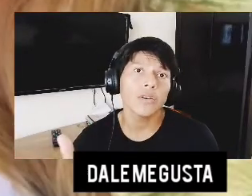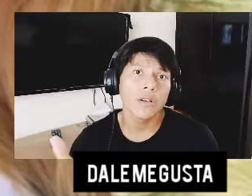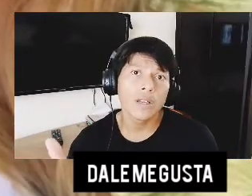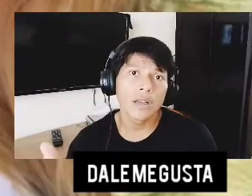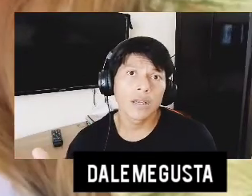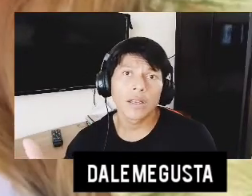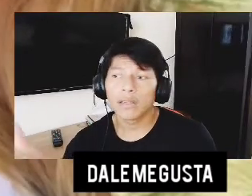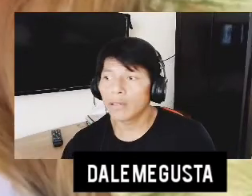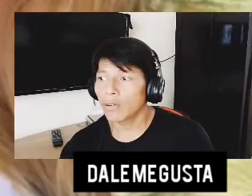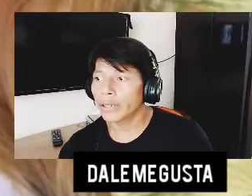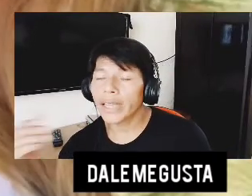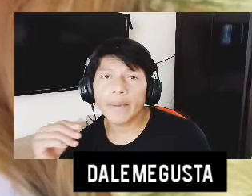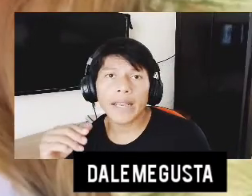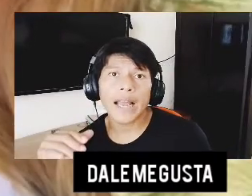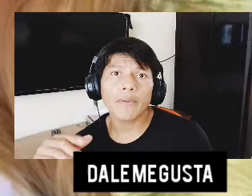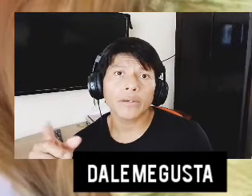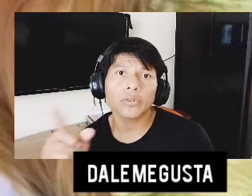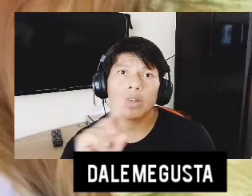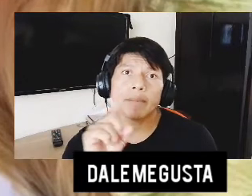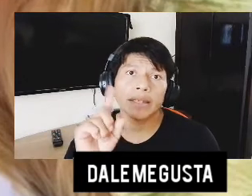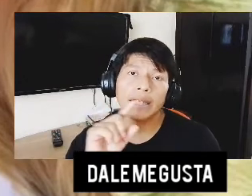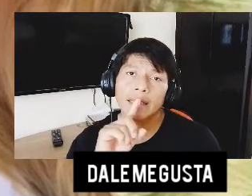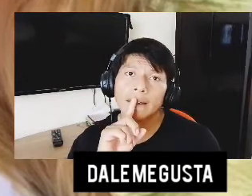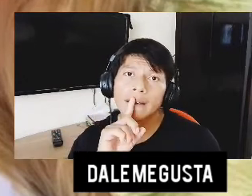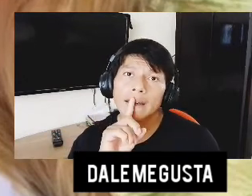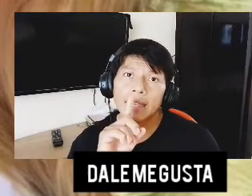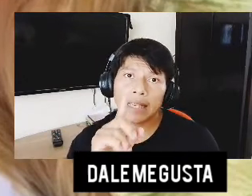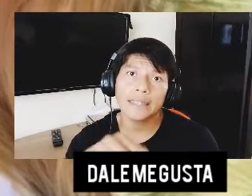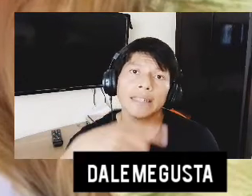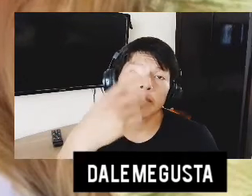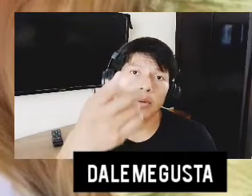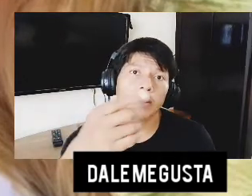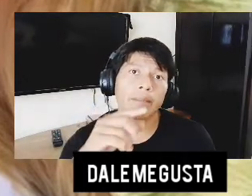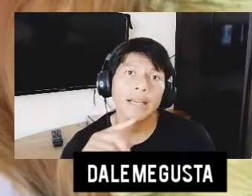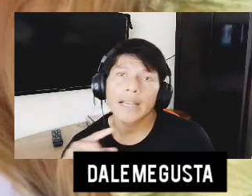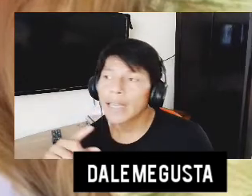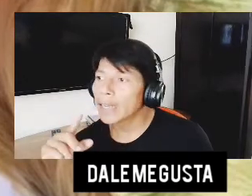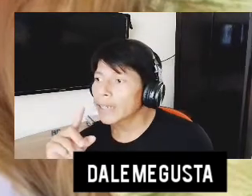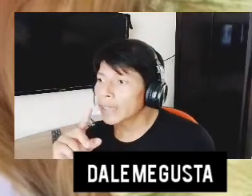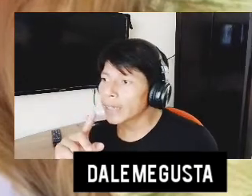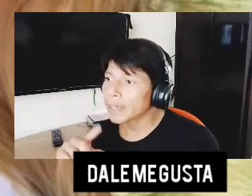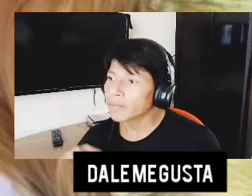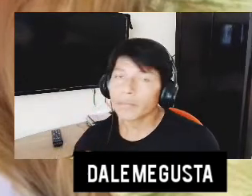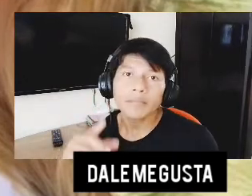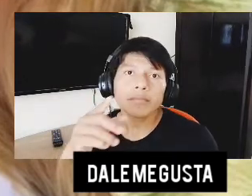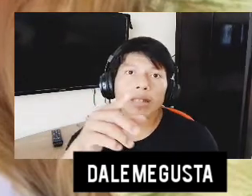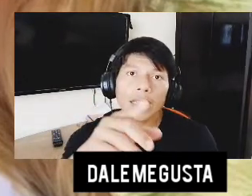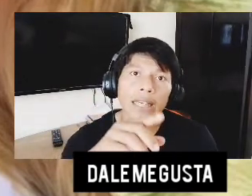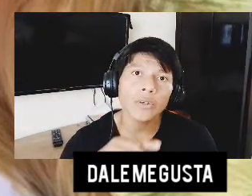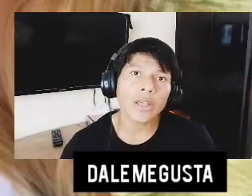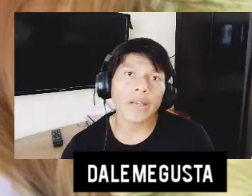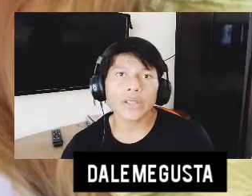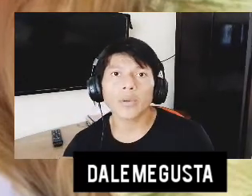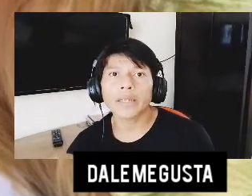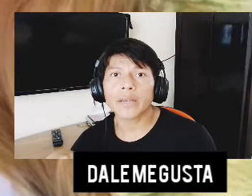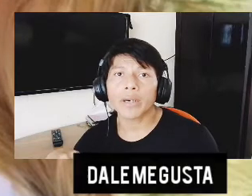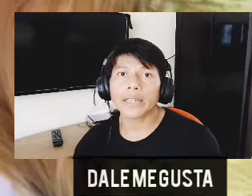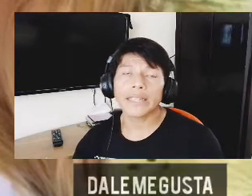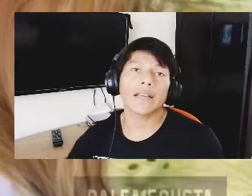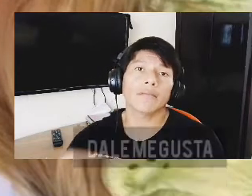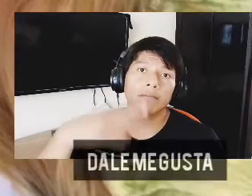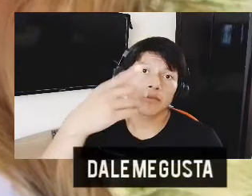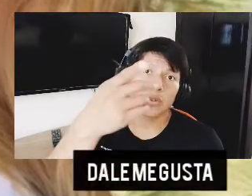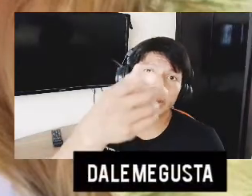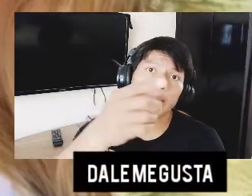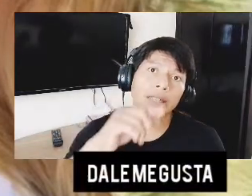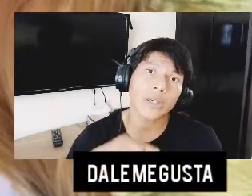Porque si no, lo del tema del agua no solamente es el problema que no sabe resolver Samuel